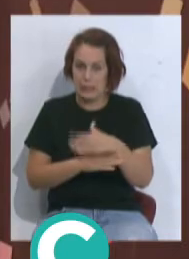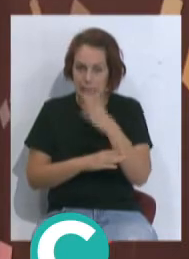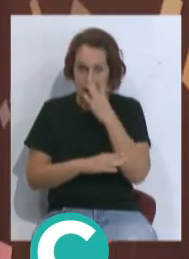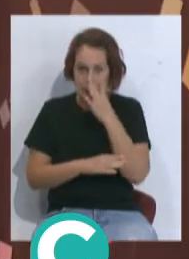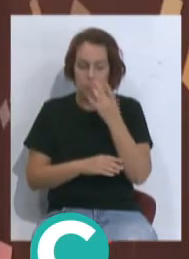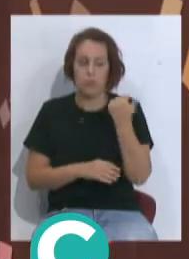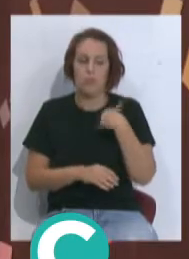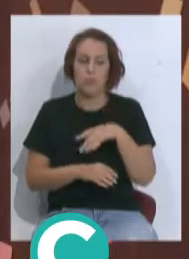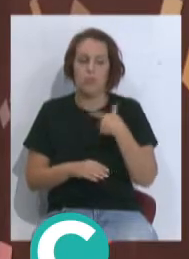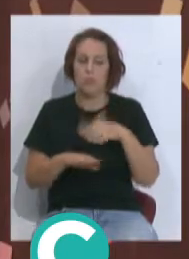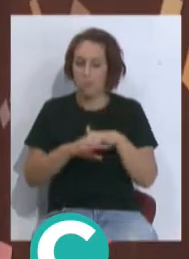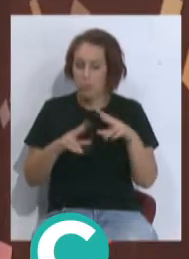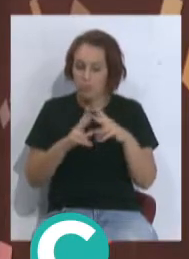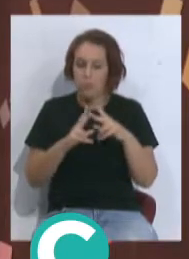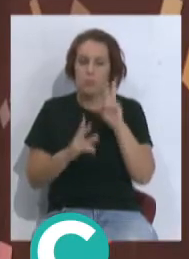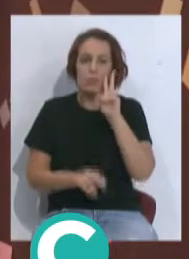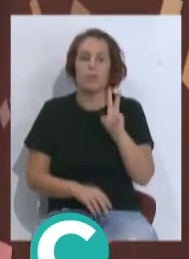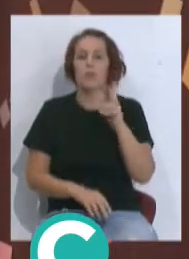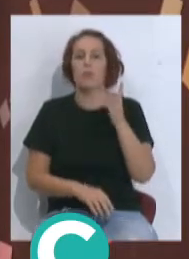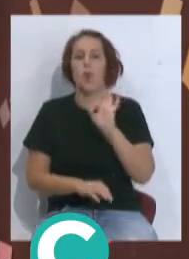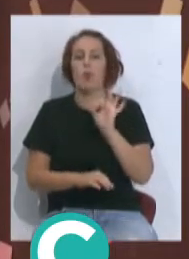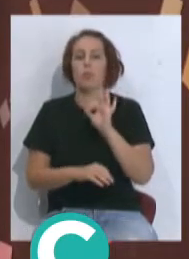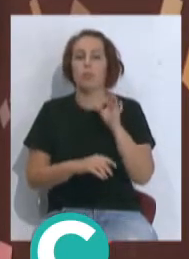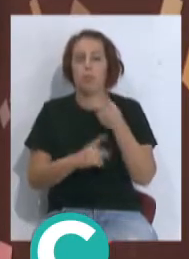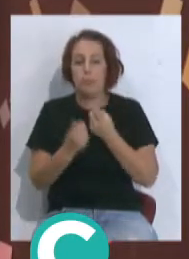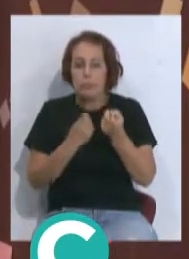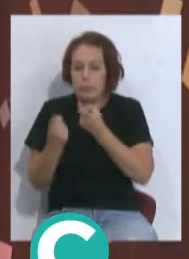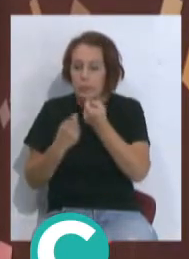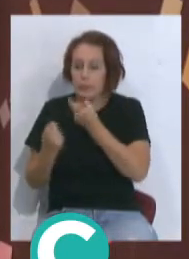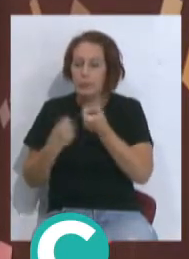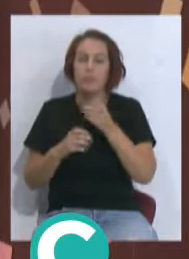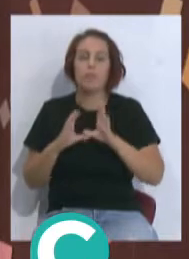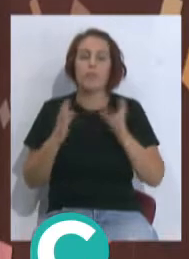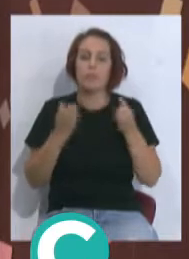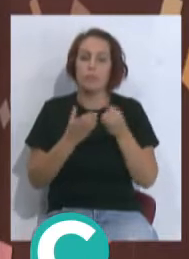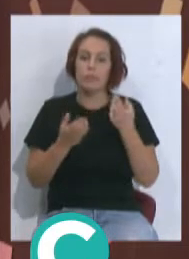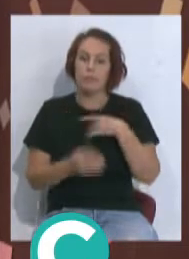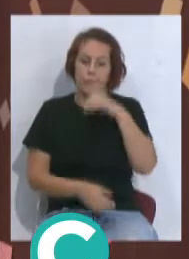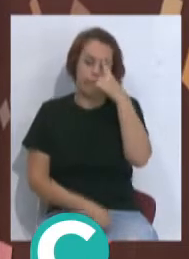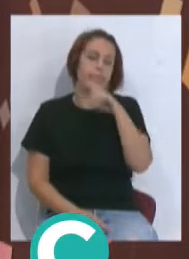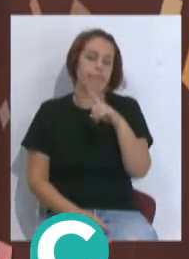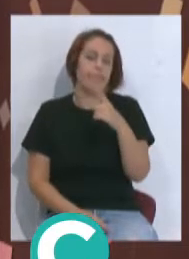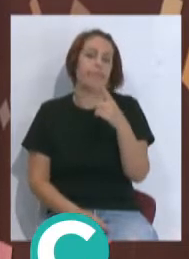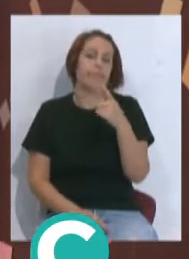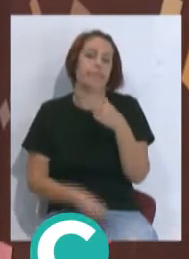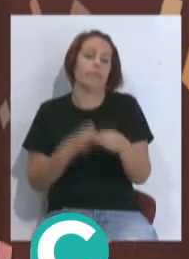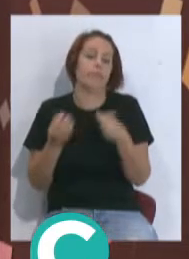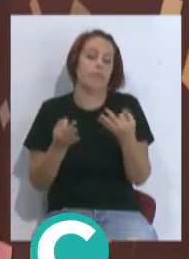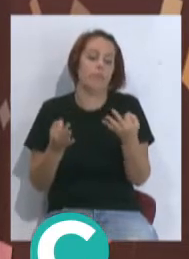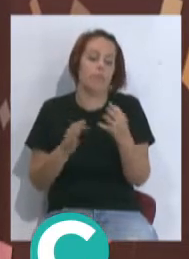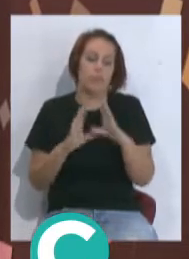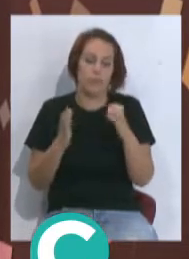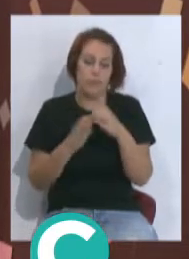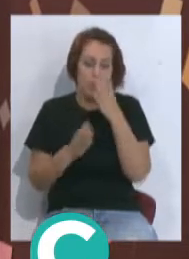lo que veíamos en redes sociales, por lo que habíamos podido tantear incluso con las propias agrupaciones, sabíamos por dónde iban a ir los tiros, de que las